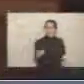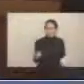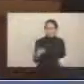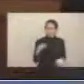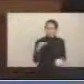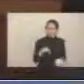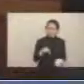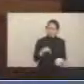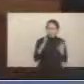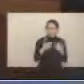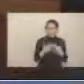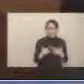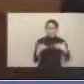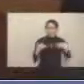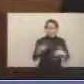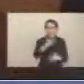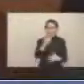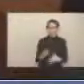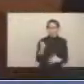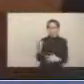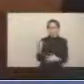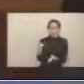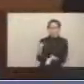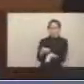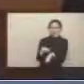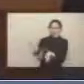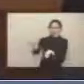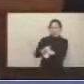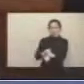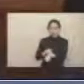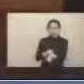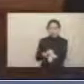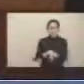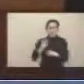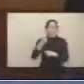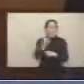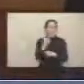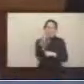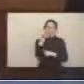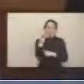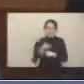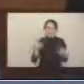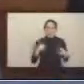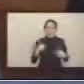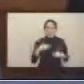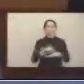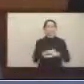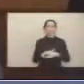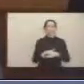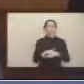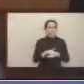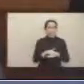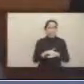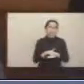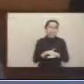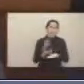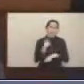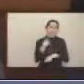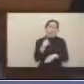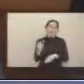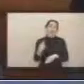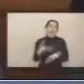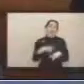Livio para recogérsela, ¿no? Pero déjeme decirle antes que nada que al Gobierno también le gustaría que la